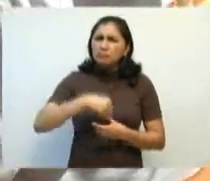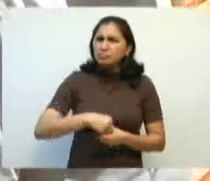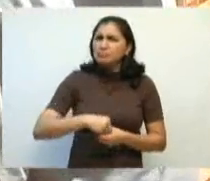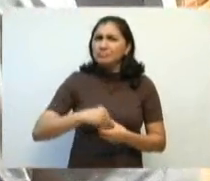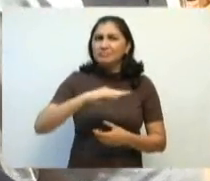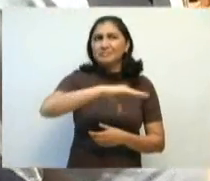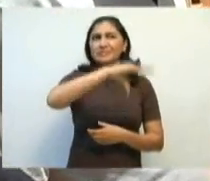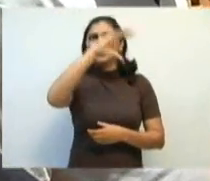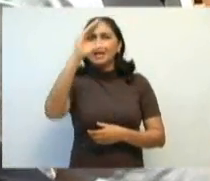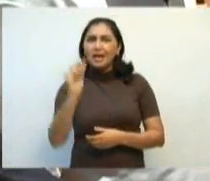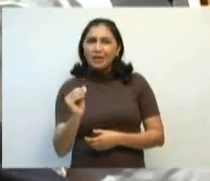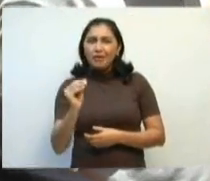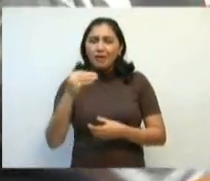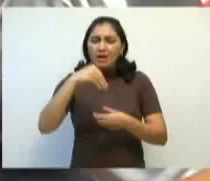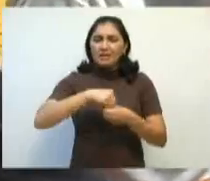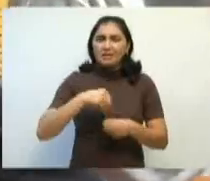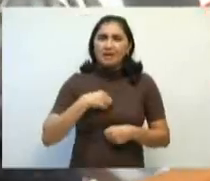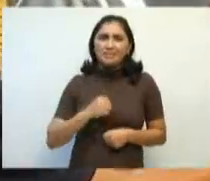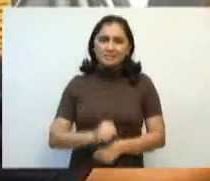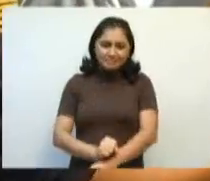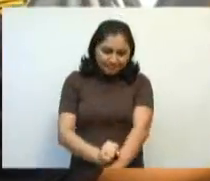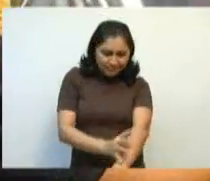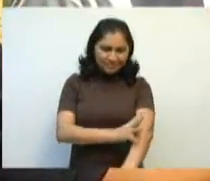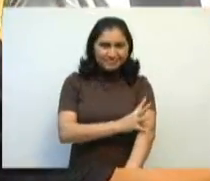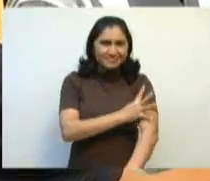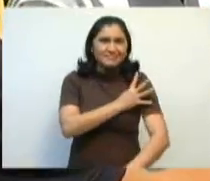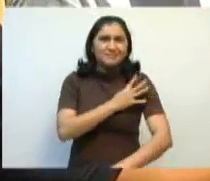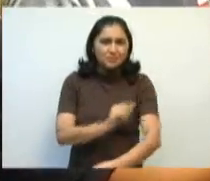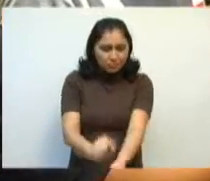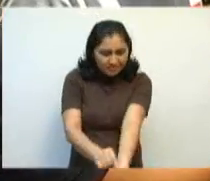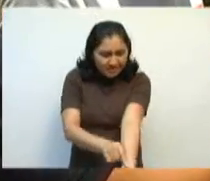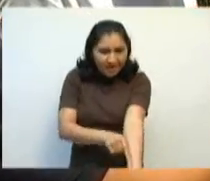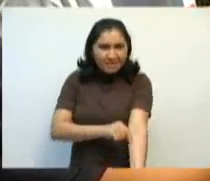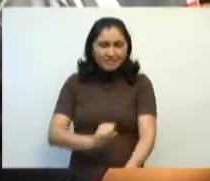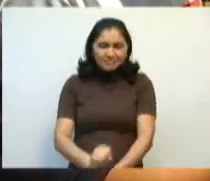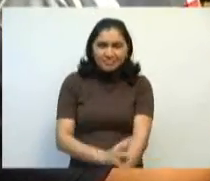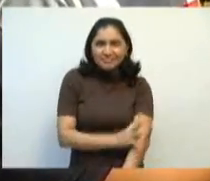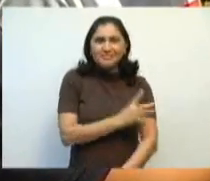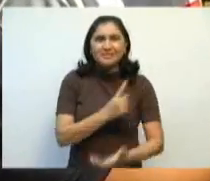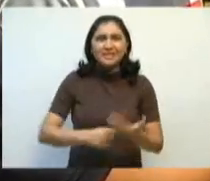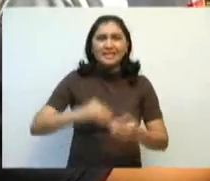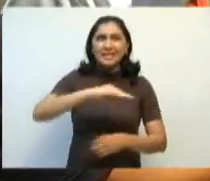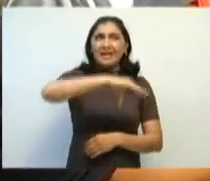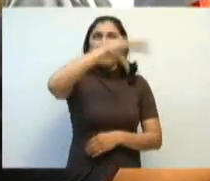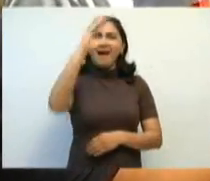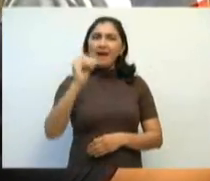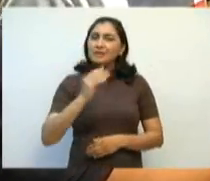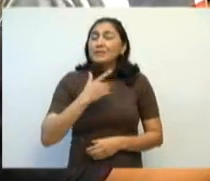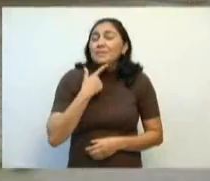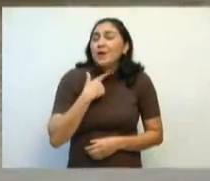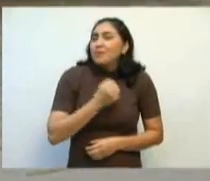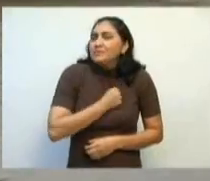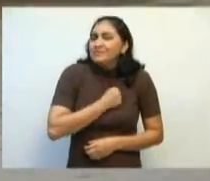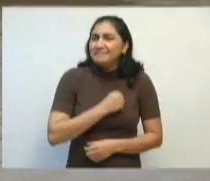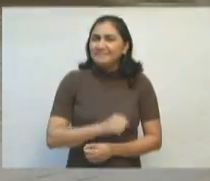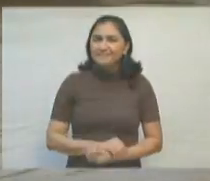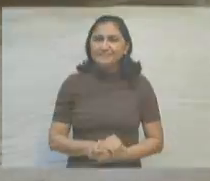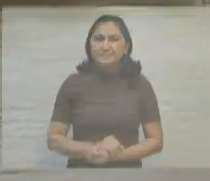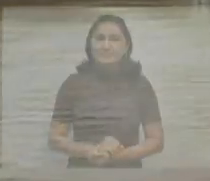Yo pertenezco a Región Caribe, o sea, me vibra la piel, se me siente en las venas que yo soy de Región Caribe, por eso me gusta.